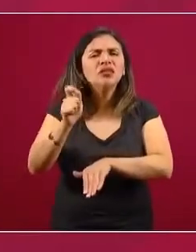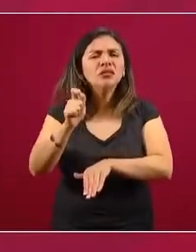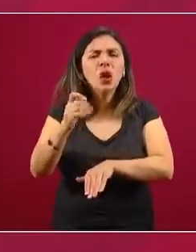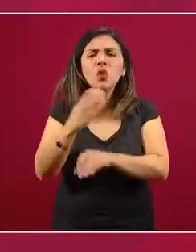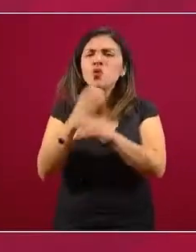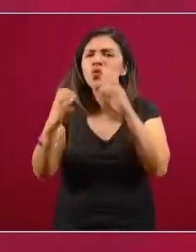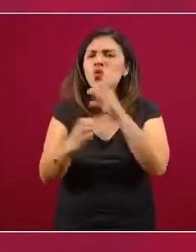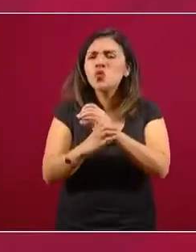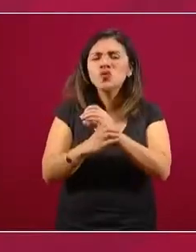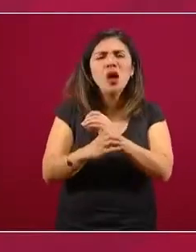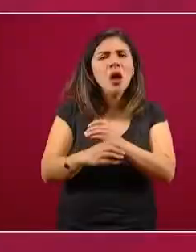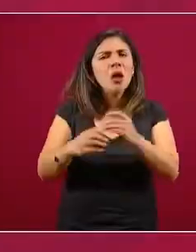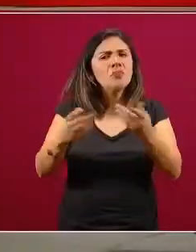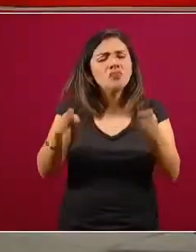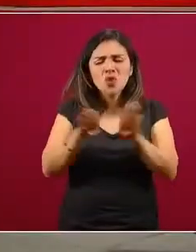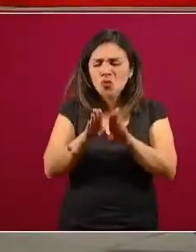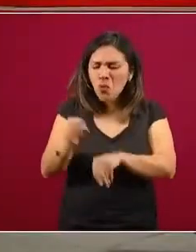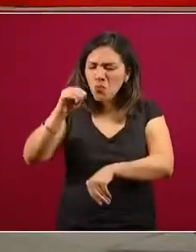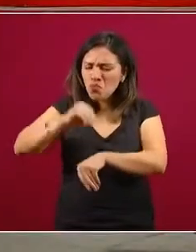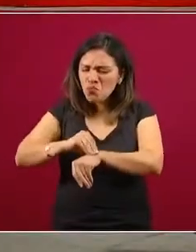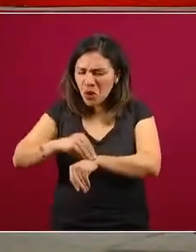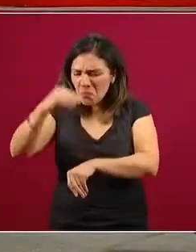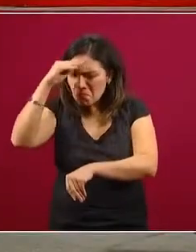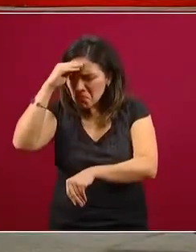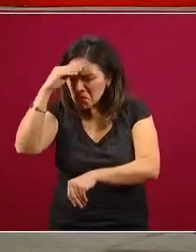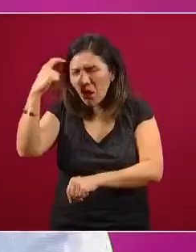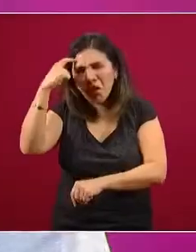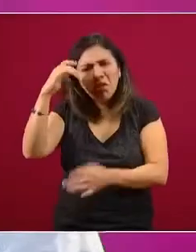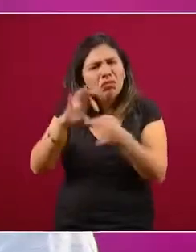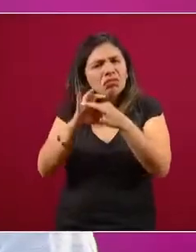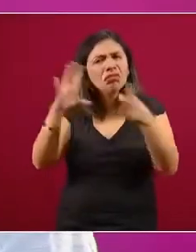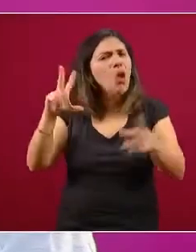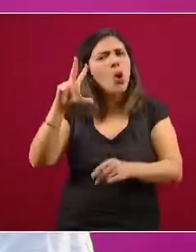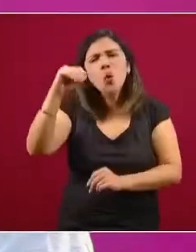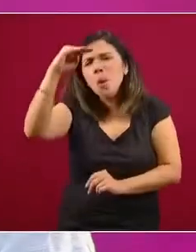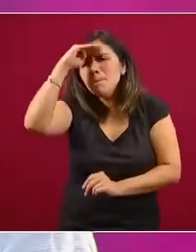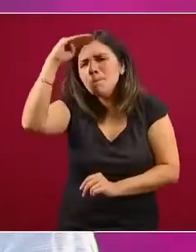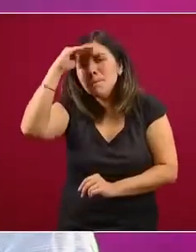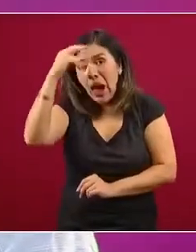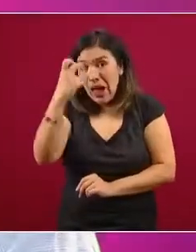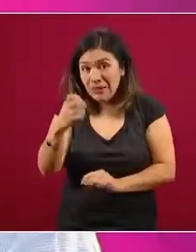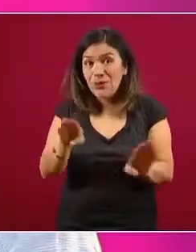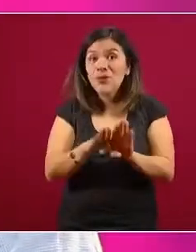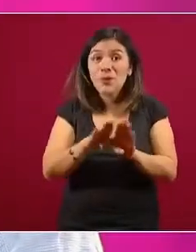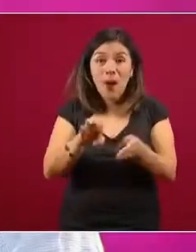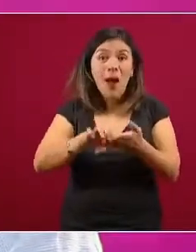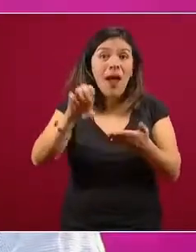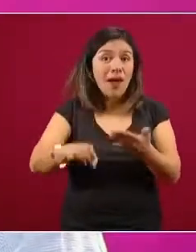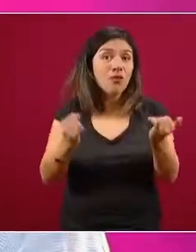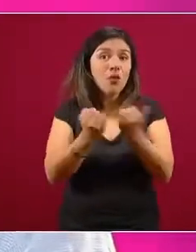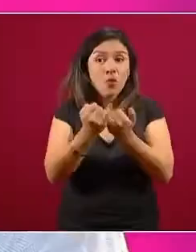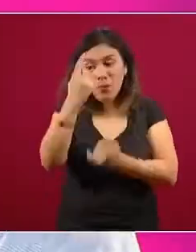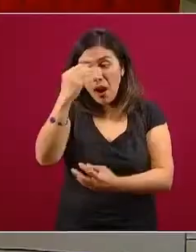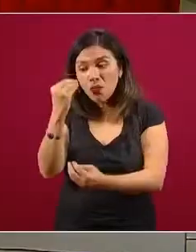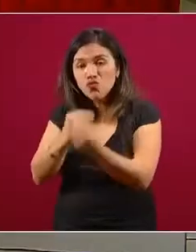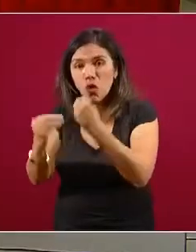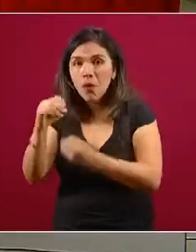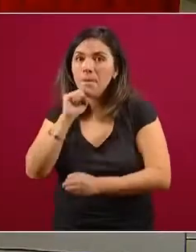elementos no racionales de la conducta humana, y esto es un caso ilustrativo, la conducta